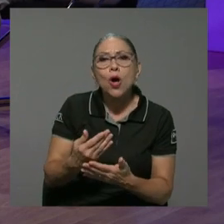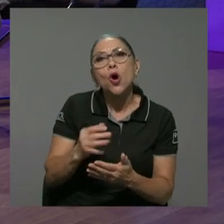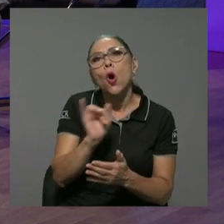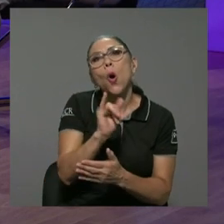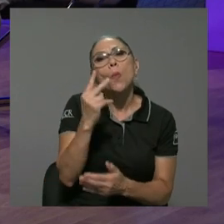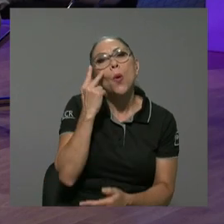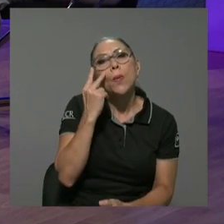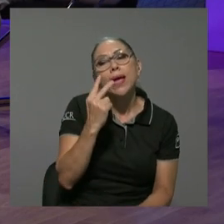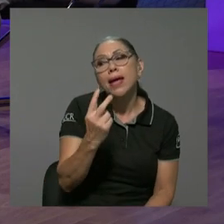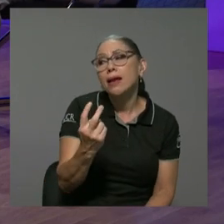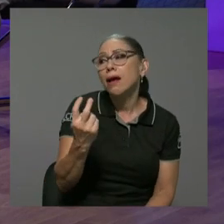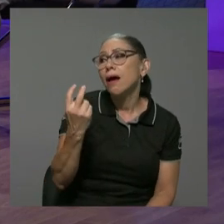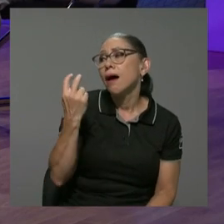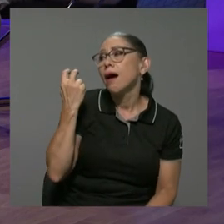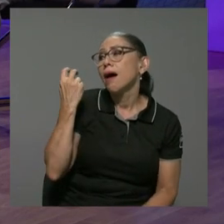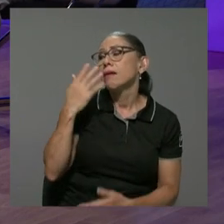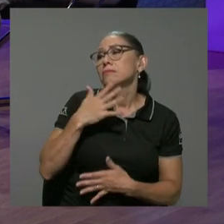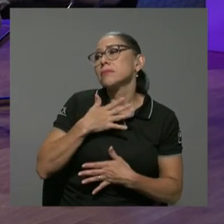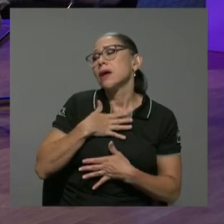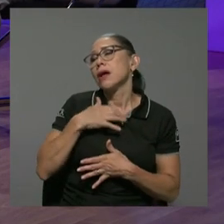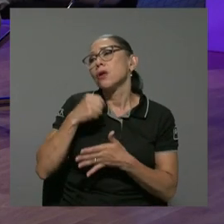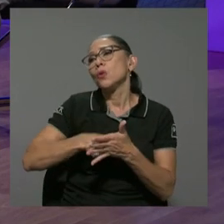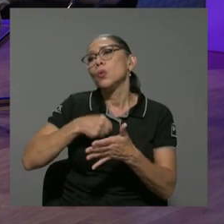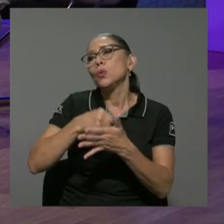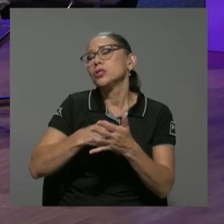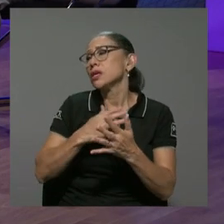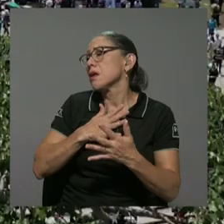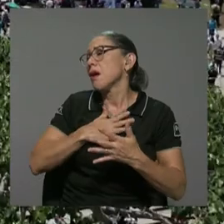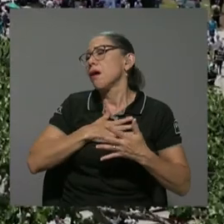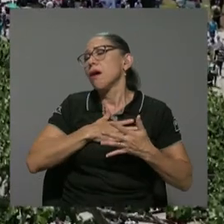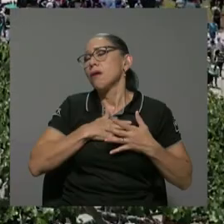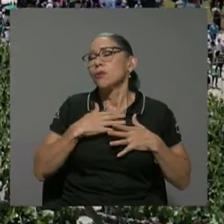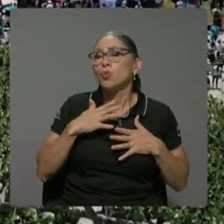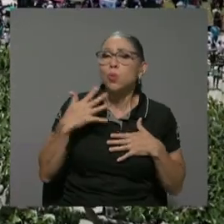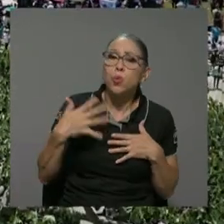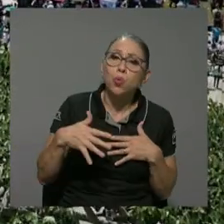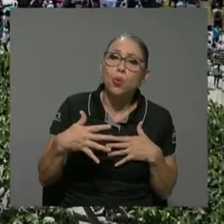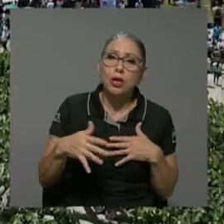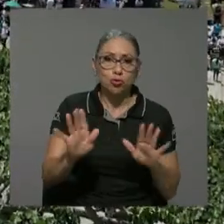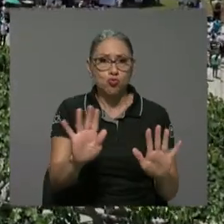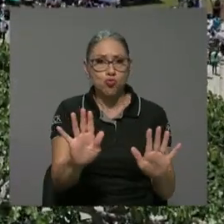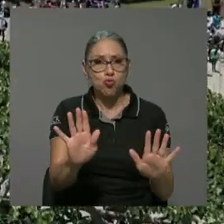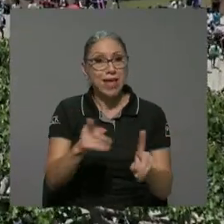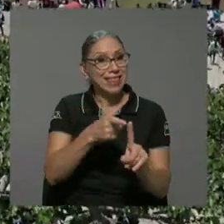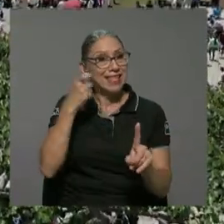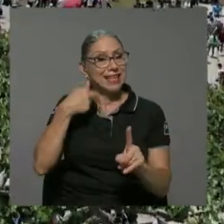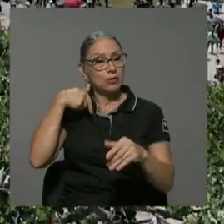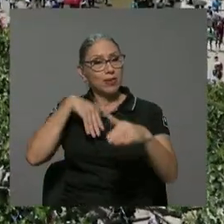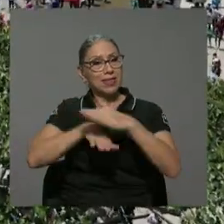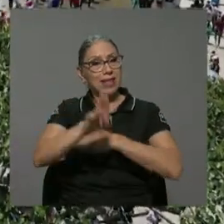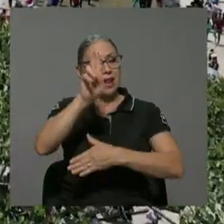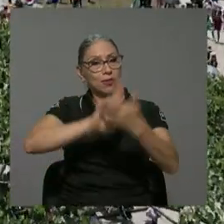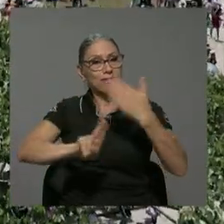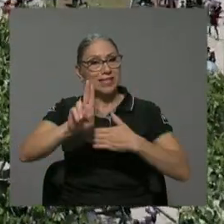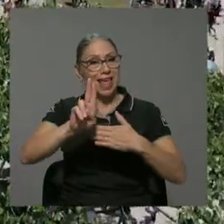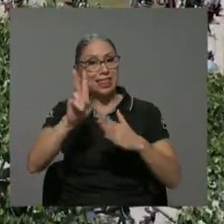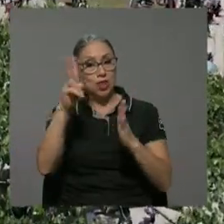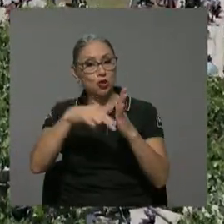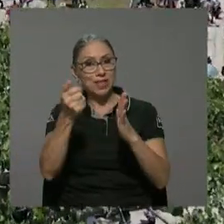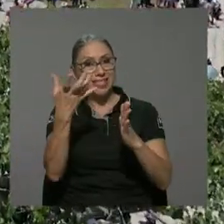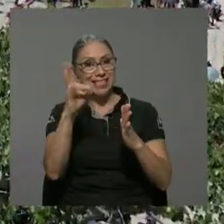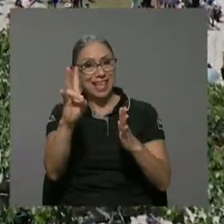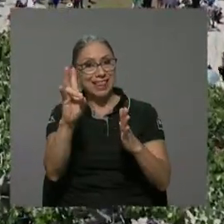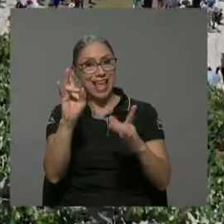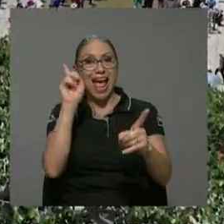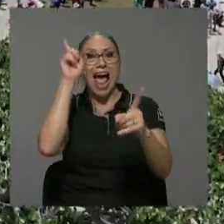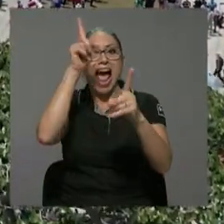o romantizarlas. Sí. Porque yo desde que entré a la universidad en el 2017 hasta el día de hoy, estamos marchando por lo